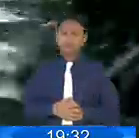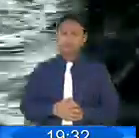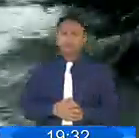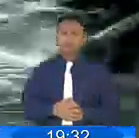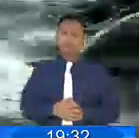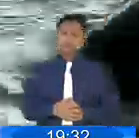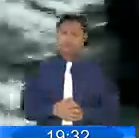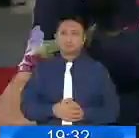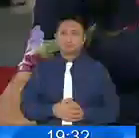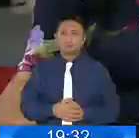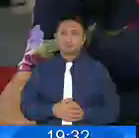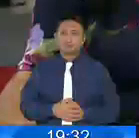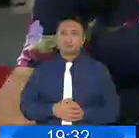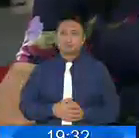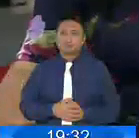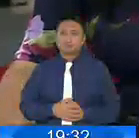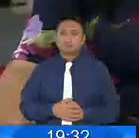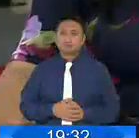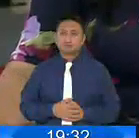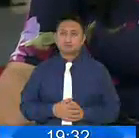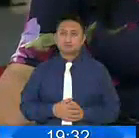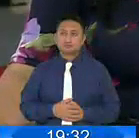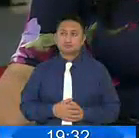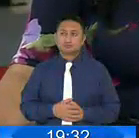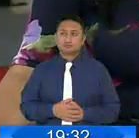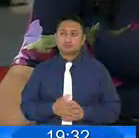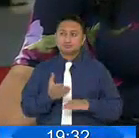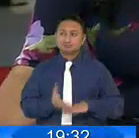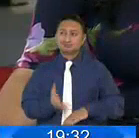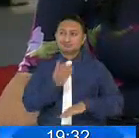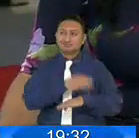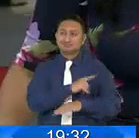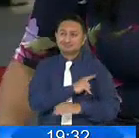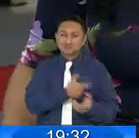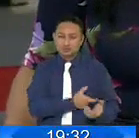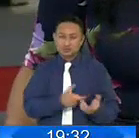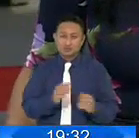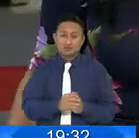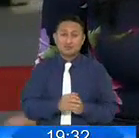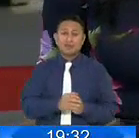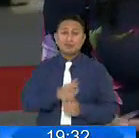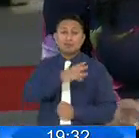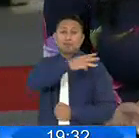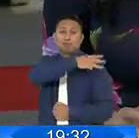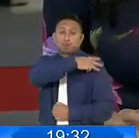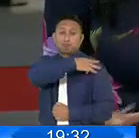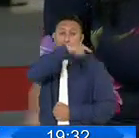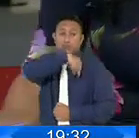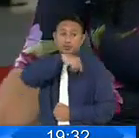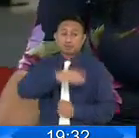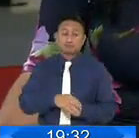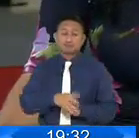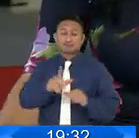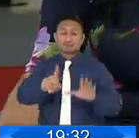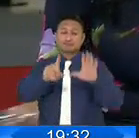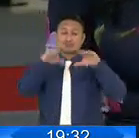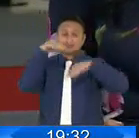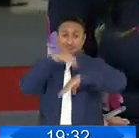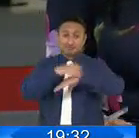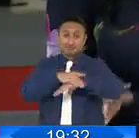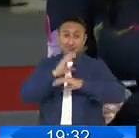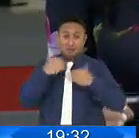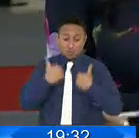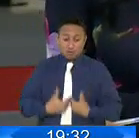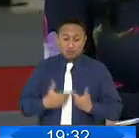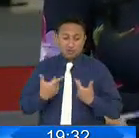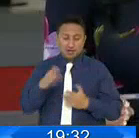Iván Casamén. Y hace pocos minutos, el Cuerpo de Bomberos del Cantón Mejía informó que cerca de las 18 horas del cadáver que buscaban